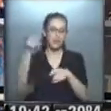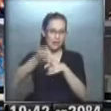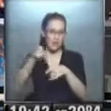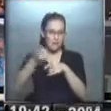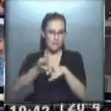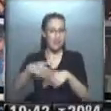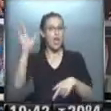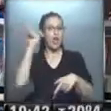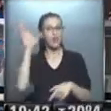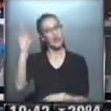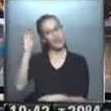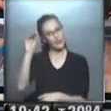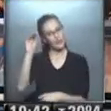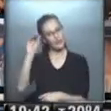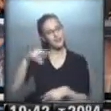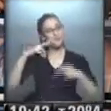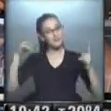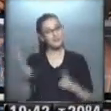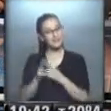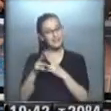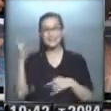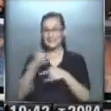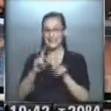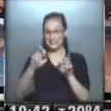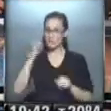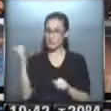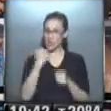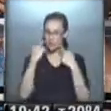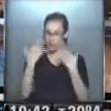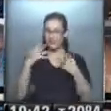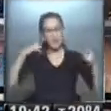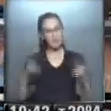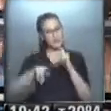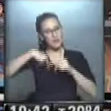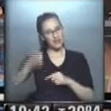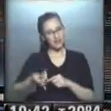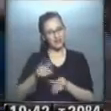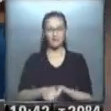7 Central, o sea, a las 8 de la noche. Nos vamos como siempre con los temas del día, fueron estos, hasta mañana. Ya.